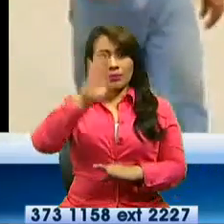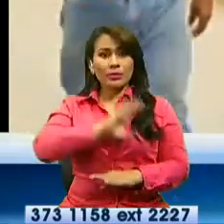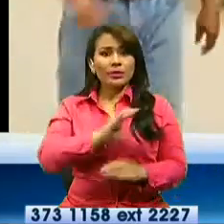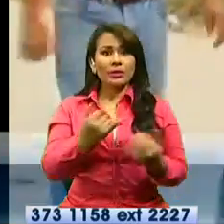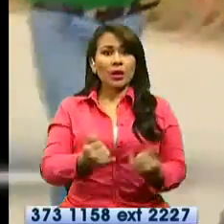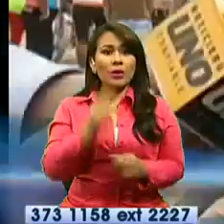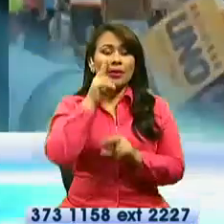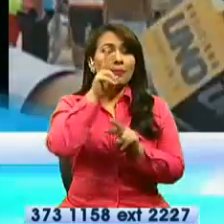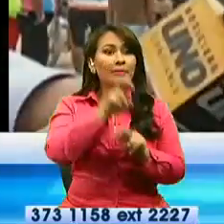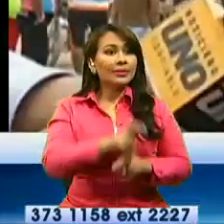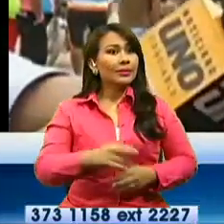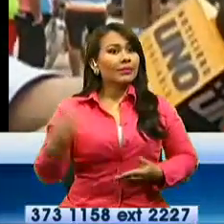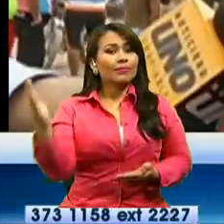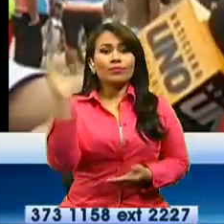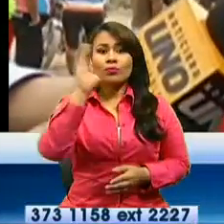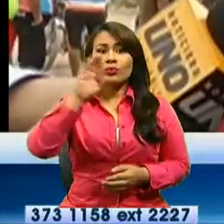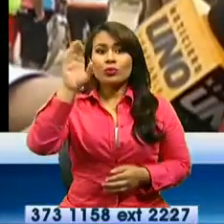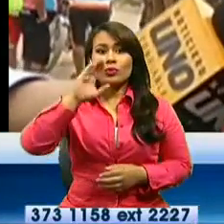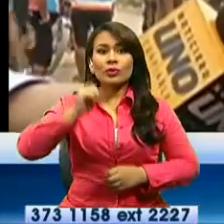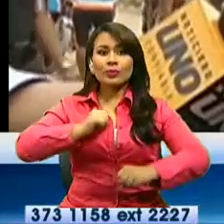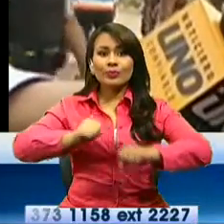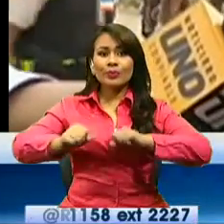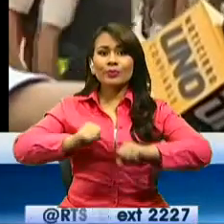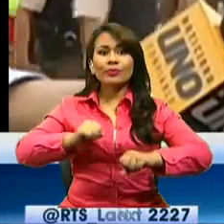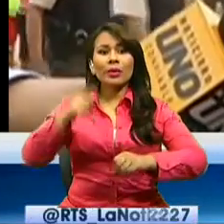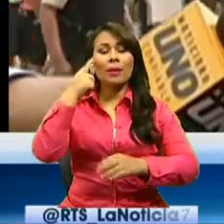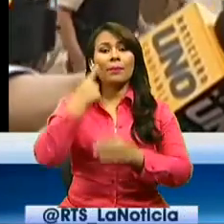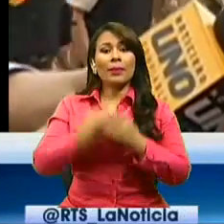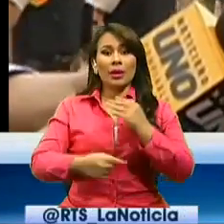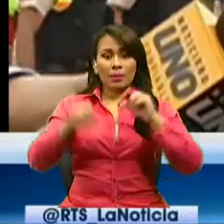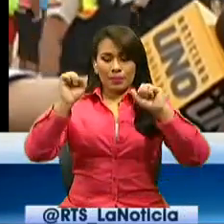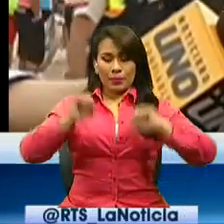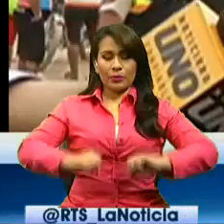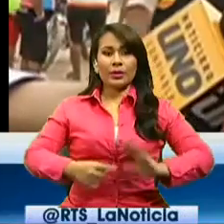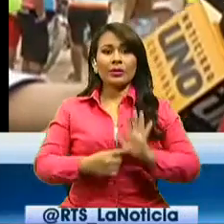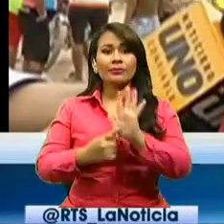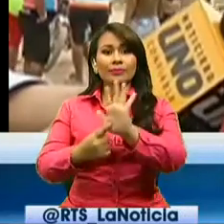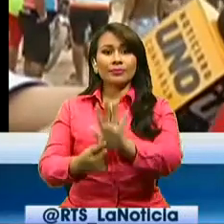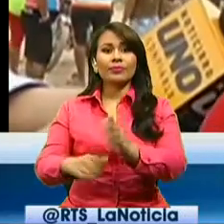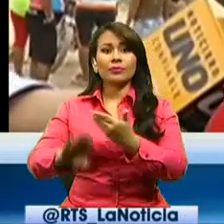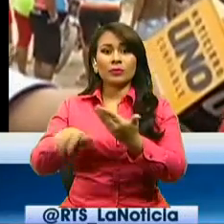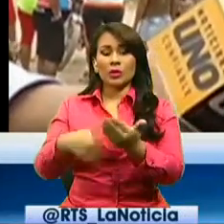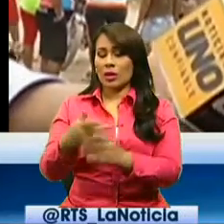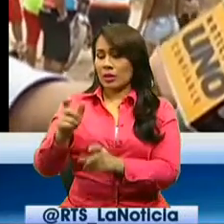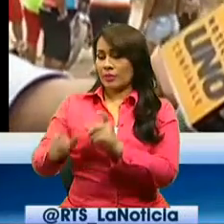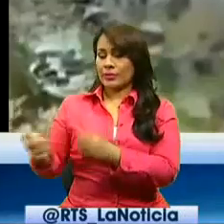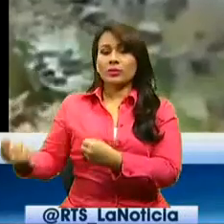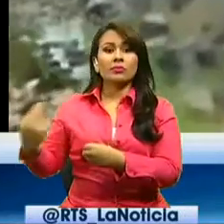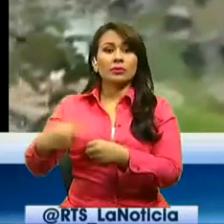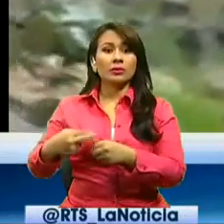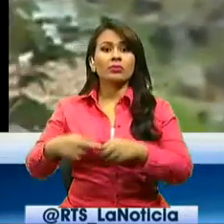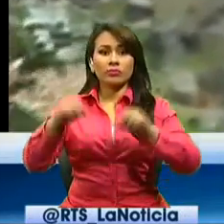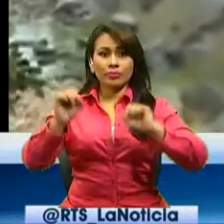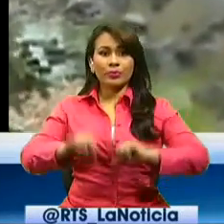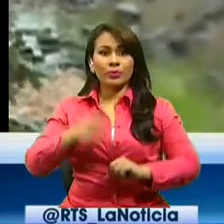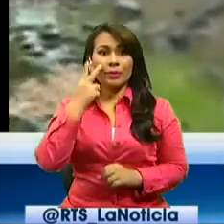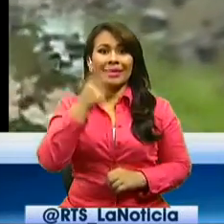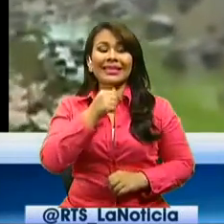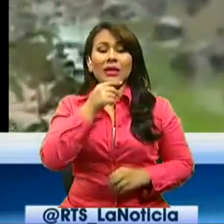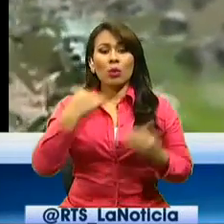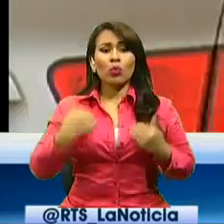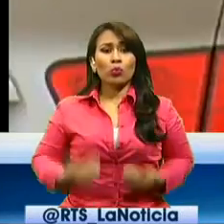realizando todo el esfuerzo de búsqueda con la finalidad de poder dar con él, con los autores o los presuntos autores. El cuerpo del pequeño